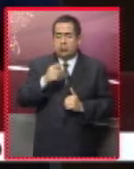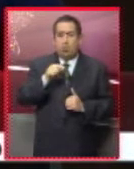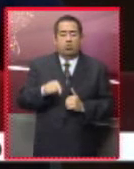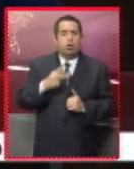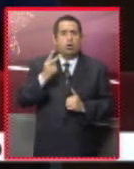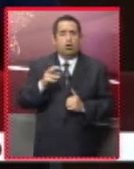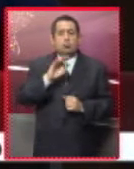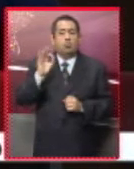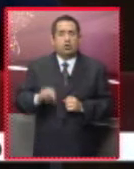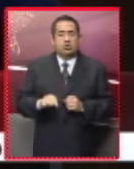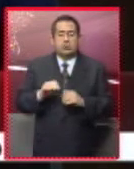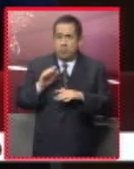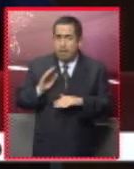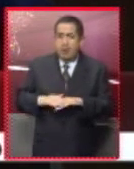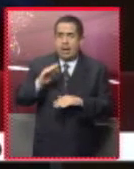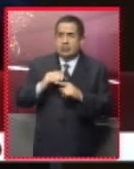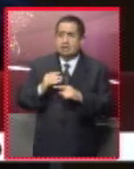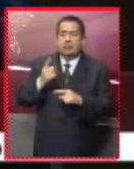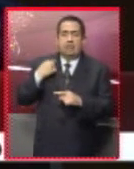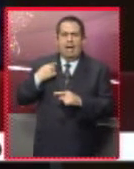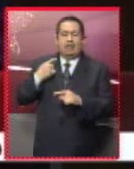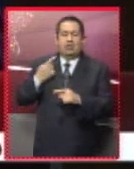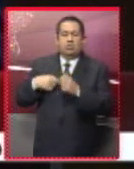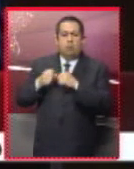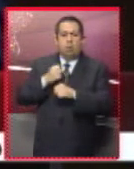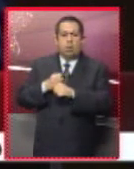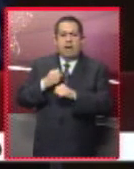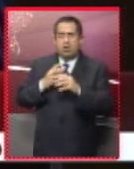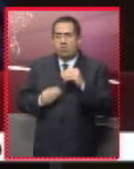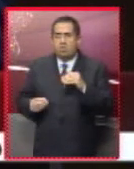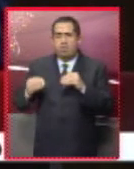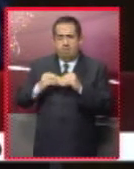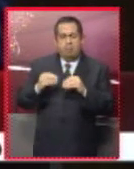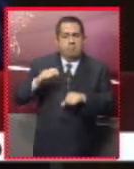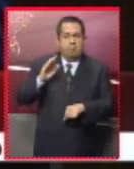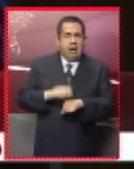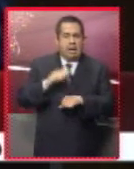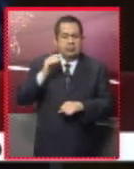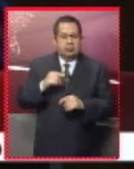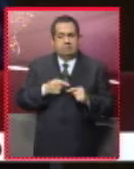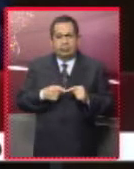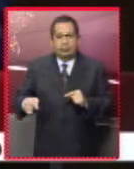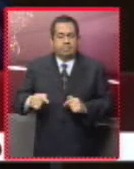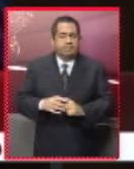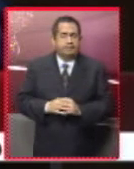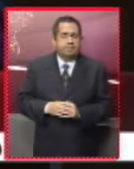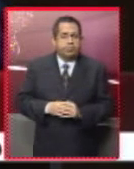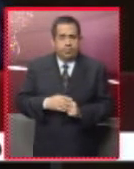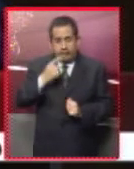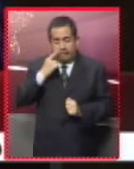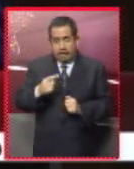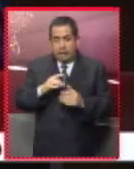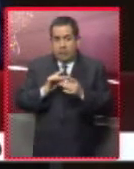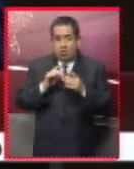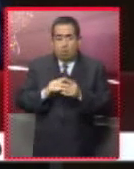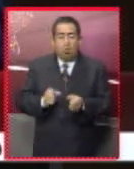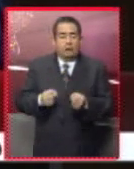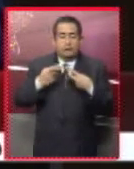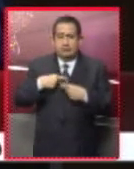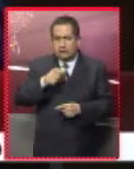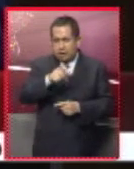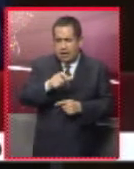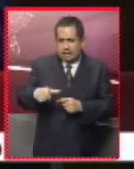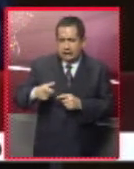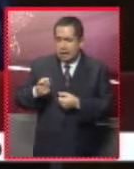5.2 puntos porcentuales más que lo que se tenía apenas en 2012. La base de contribuyentes